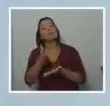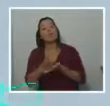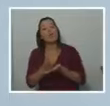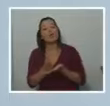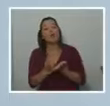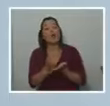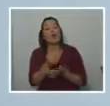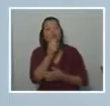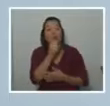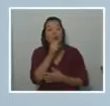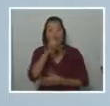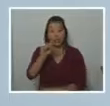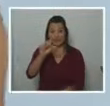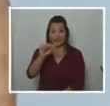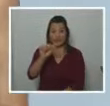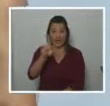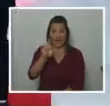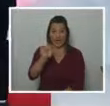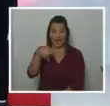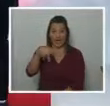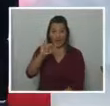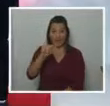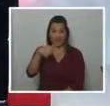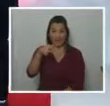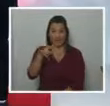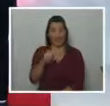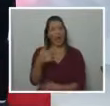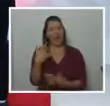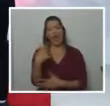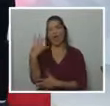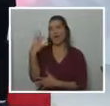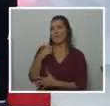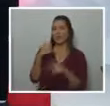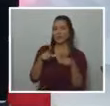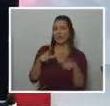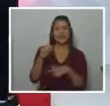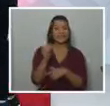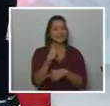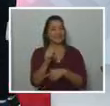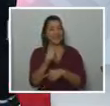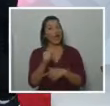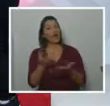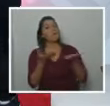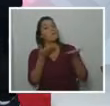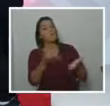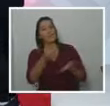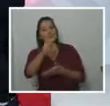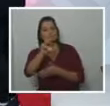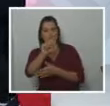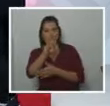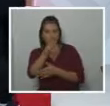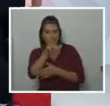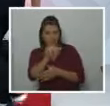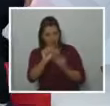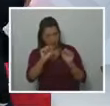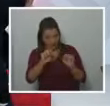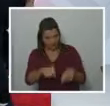De Sarapiquí. Bueno, qué linda esa zona. Qué linda zona, por supuesto. Sí. Adelante, doña María, puede subirse.